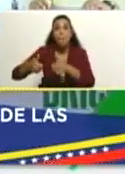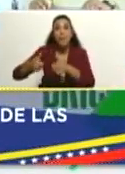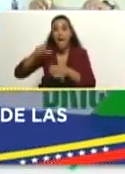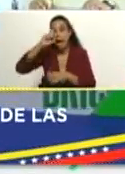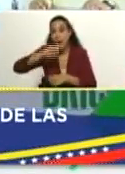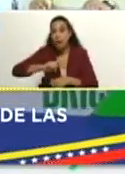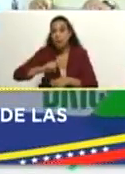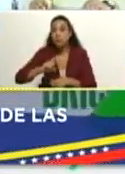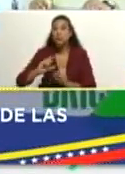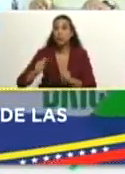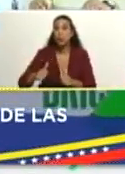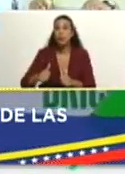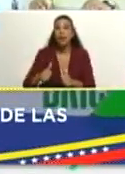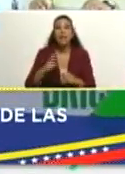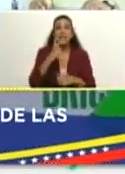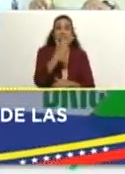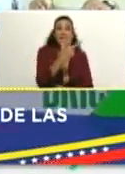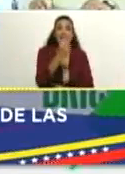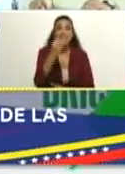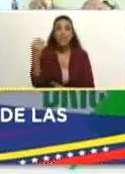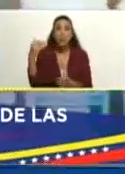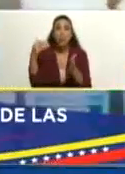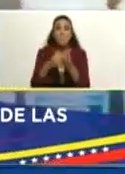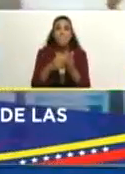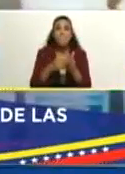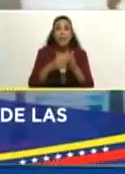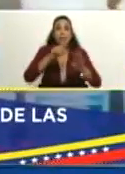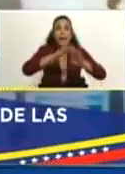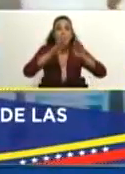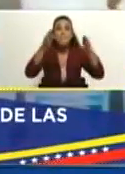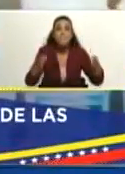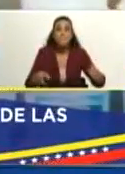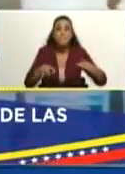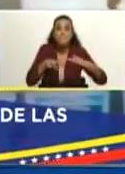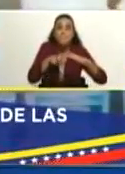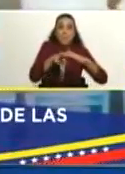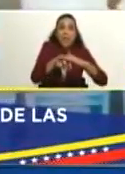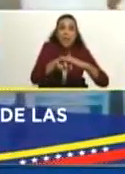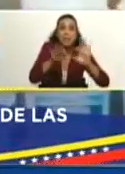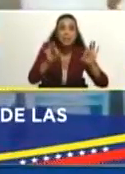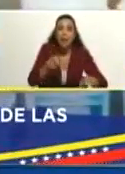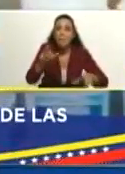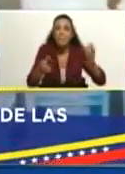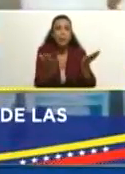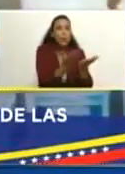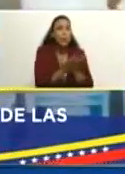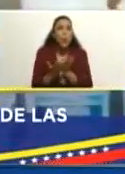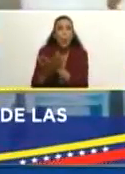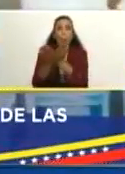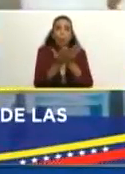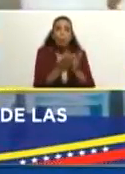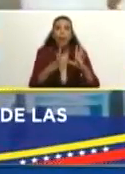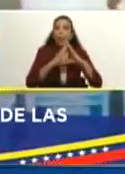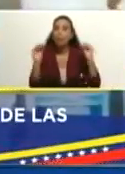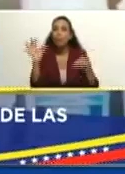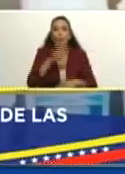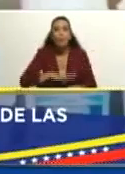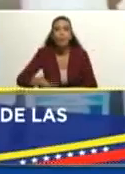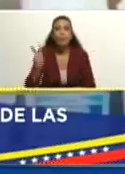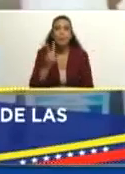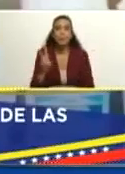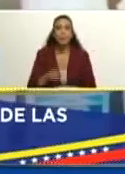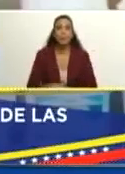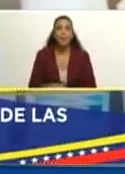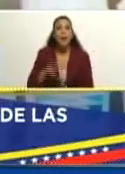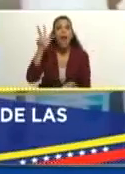año escolar con 300.000 nuevas mesas sillas para escuelas y liceos. Ha aprobado los recursos